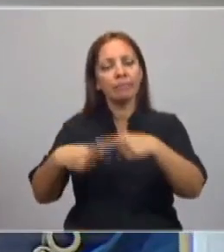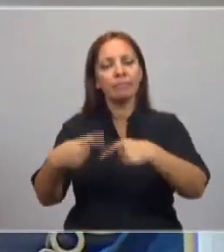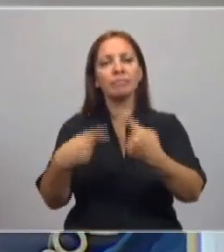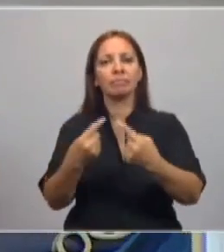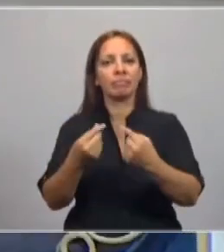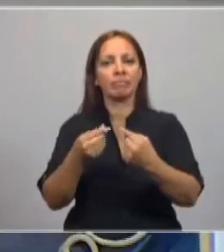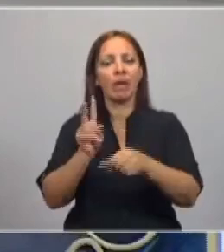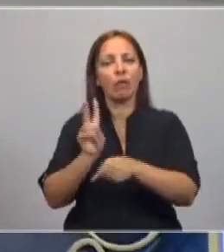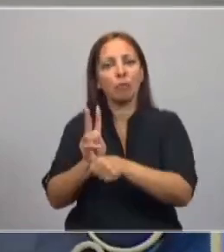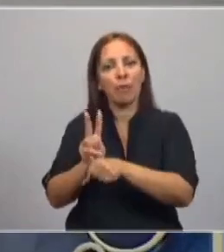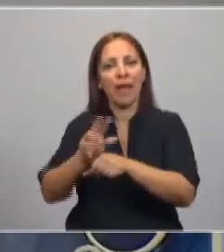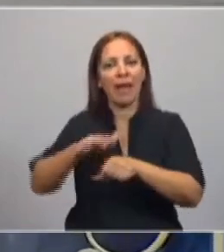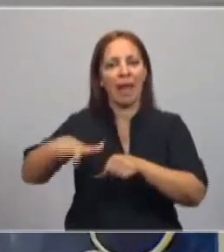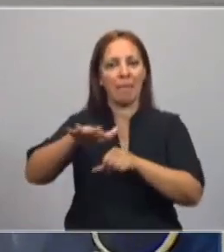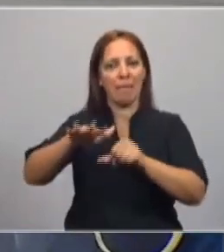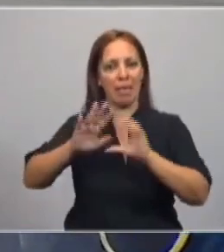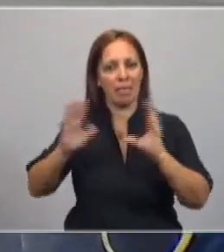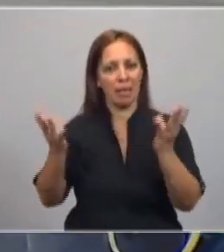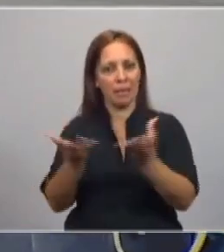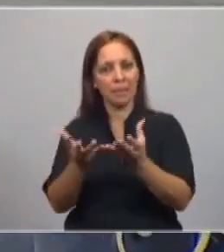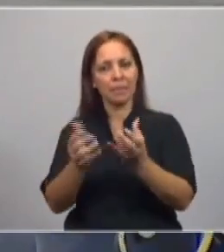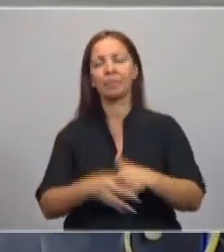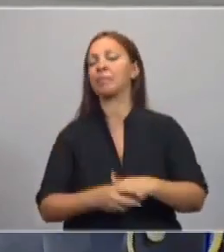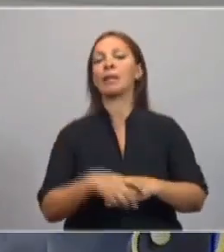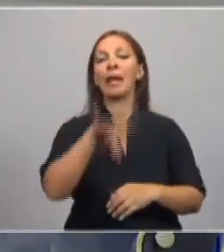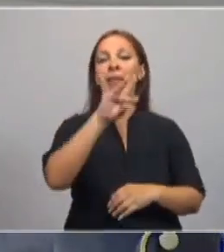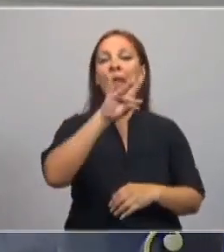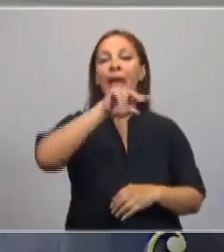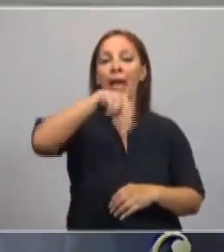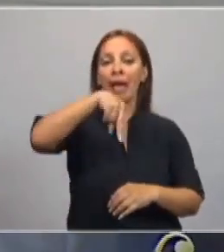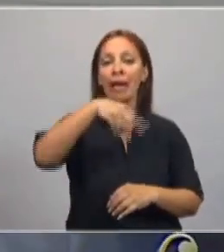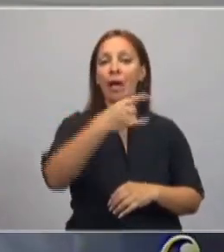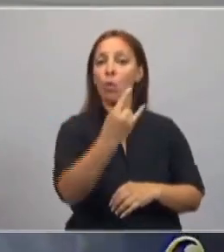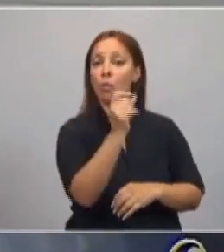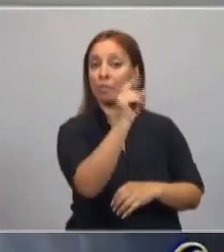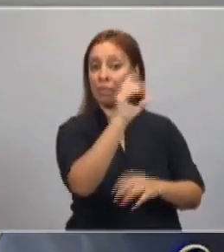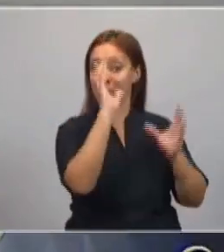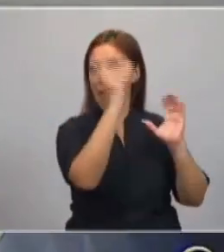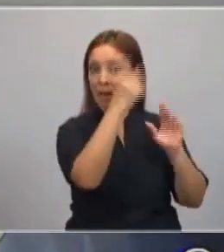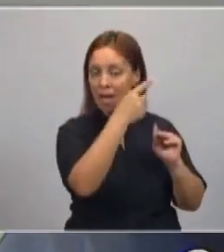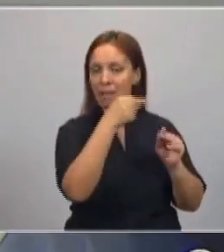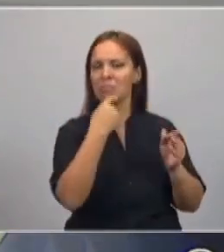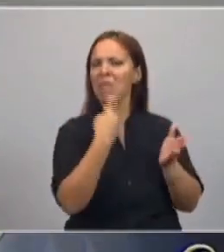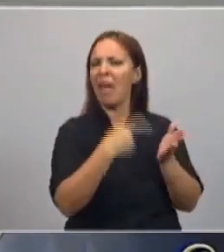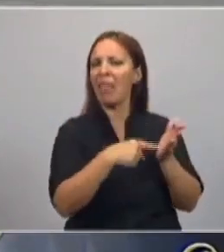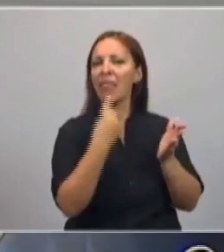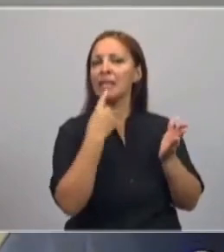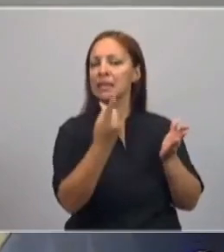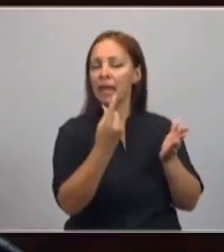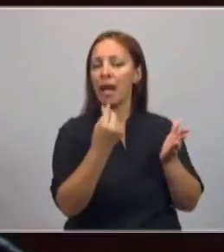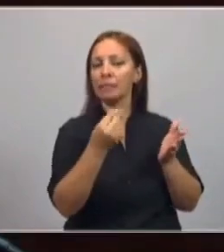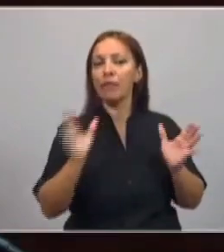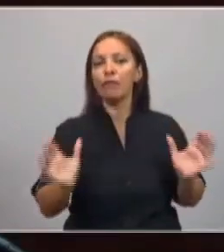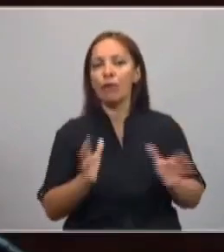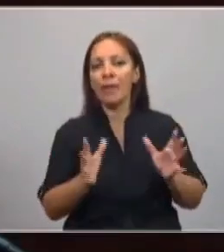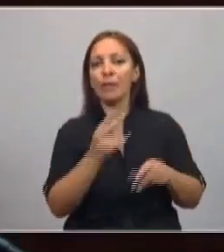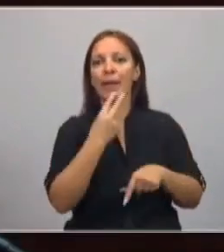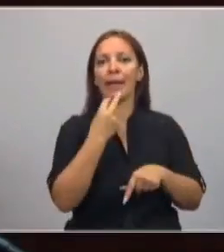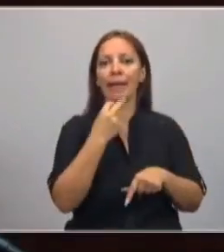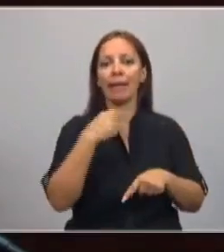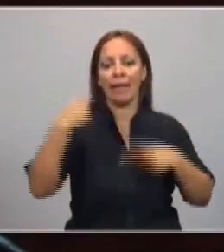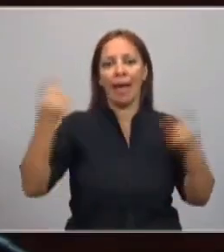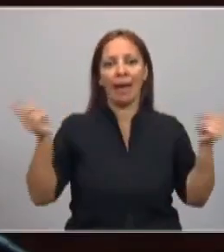eficiente y sustentable para el ambiente. El DNU de Milei derogó el régimen de fomento a la generación distribuida de